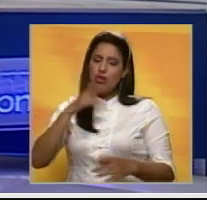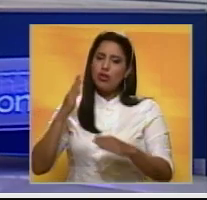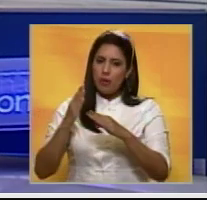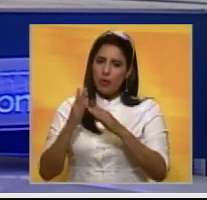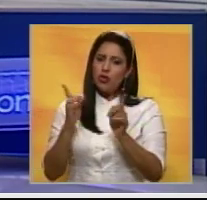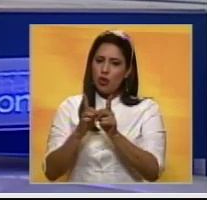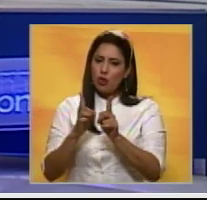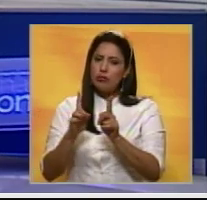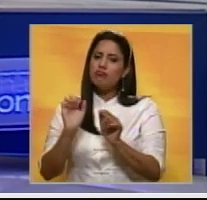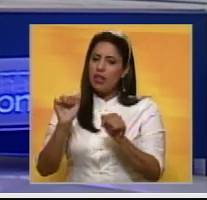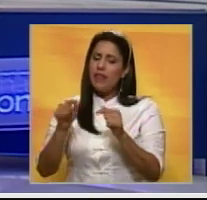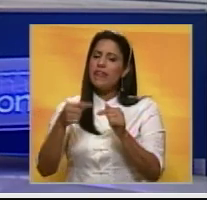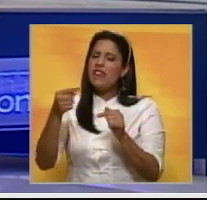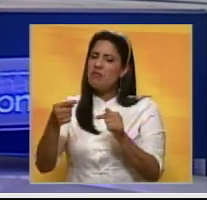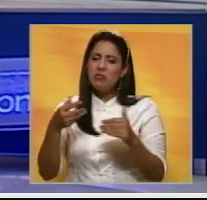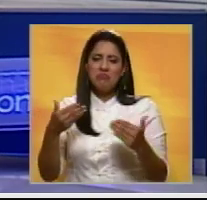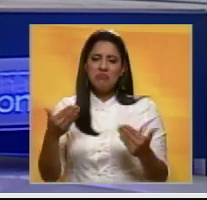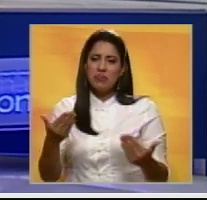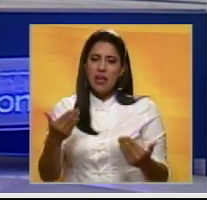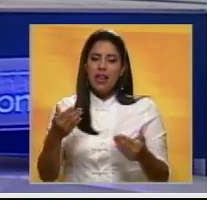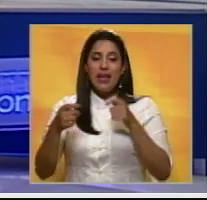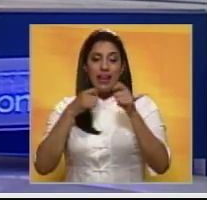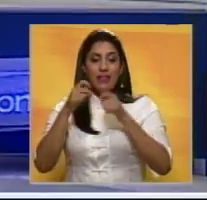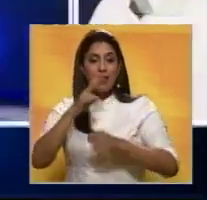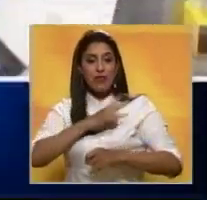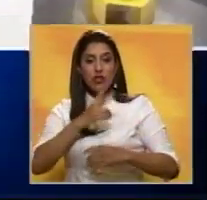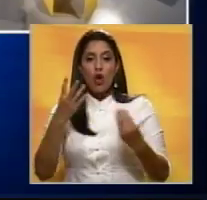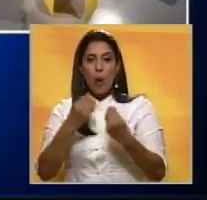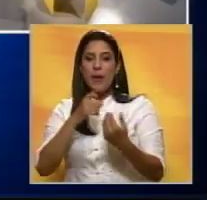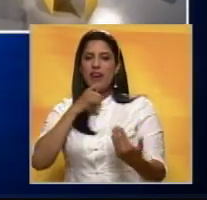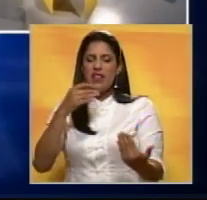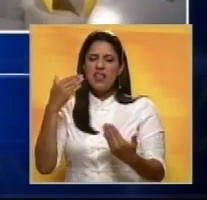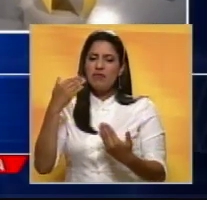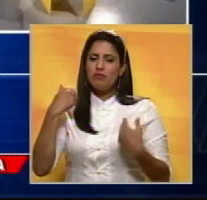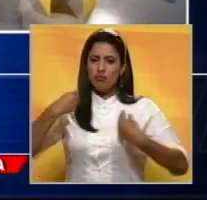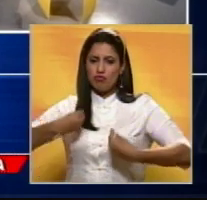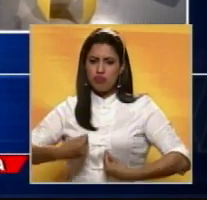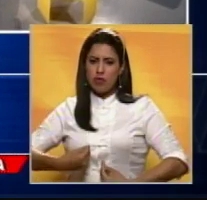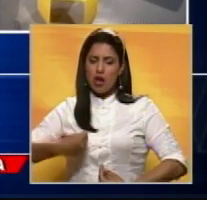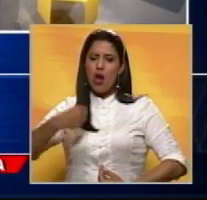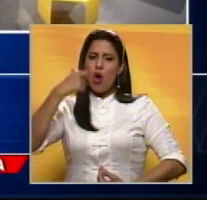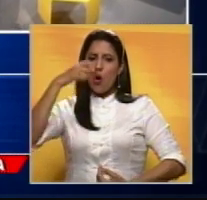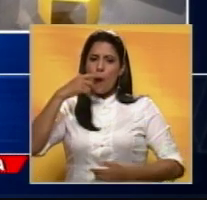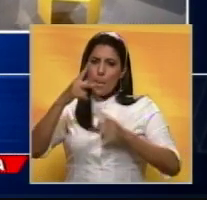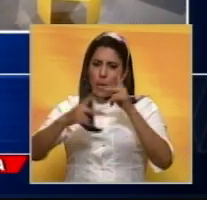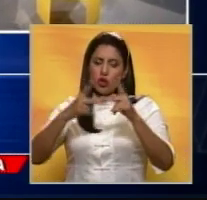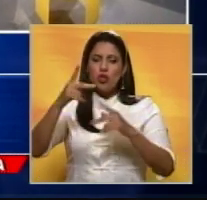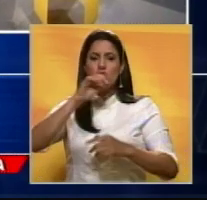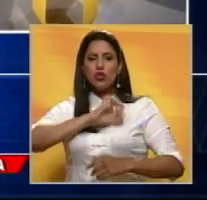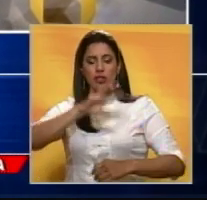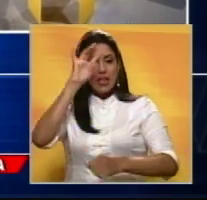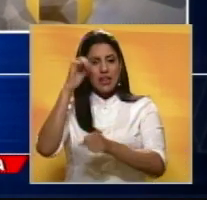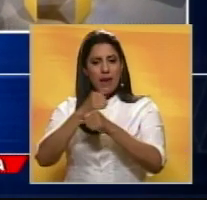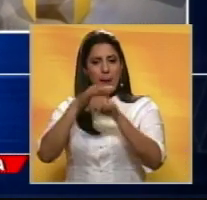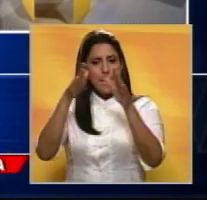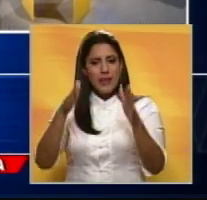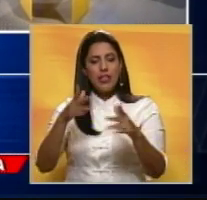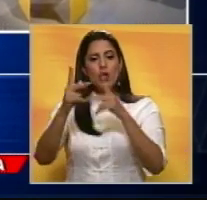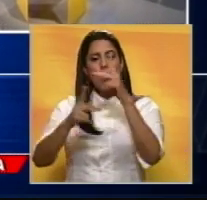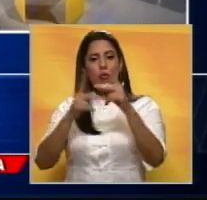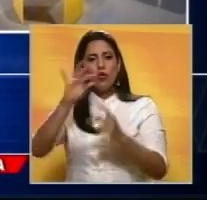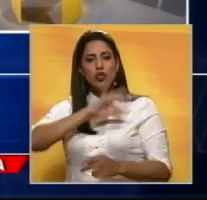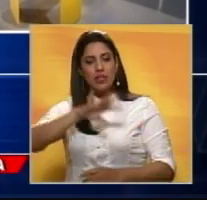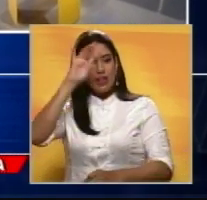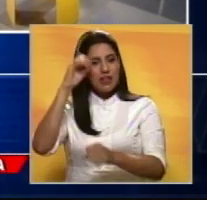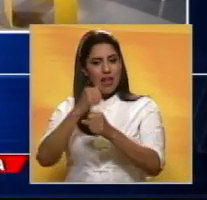una breve pausa. Así es, y al regreso, en entrevista a Venevisión, nos acompaña para el proceso social del trabajo el ministro para el proceso